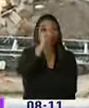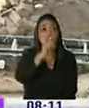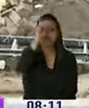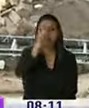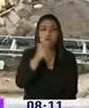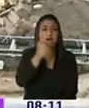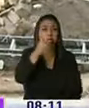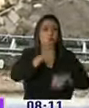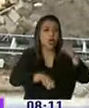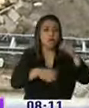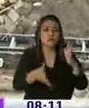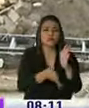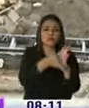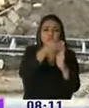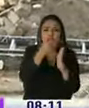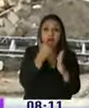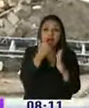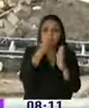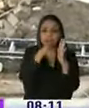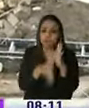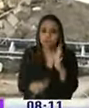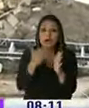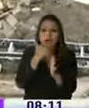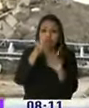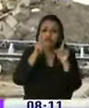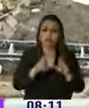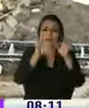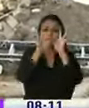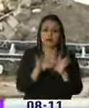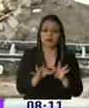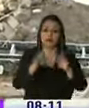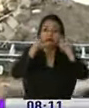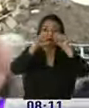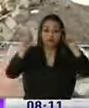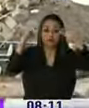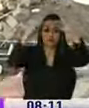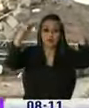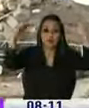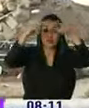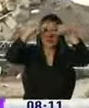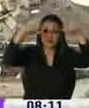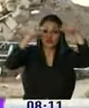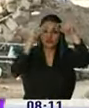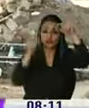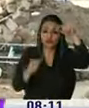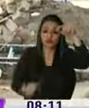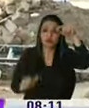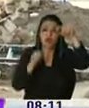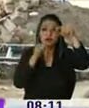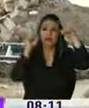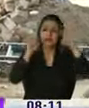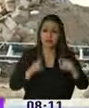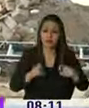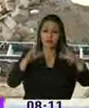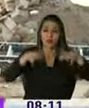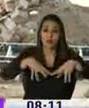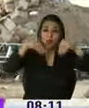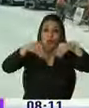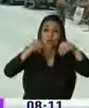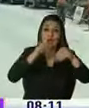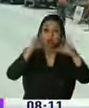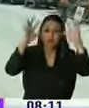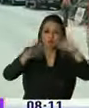grietas, humedad, caída de escombros. Dar mantenimiento a los bajantes, a las canaletas de agua, para evitar cualquier